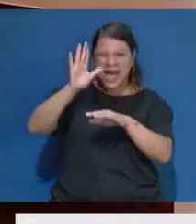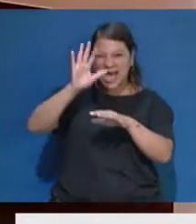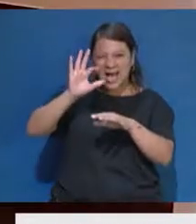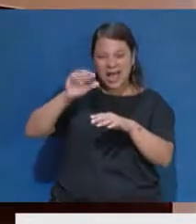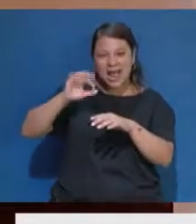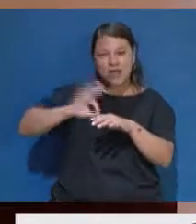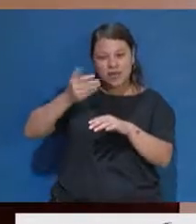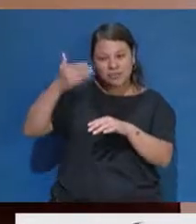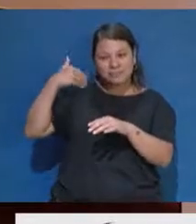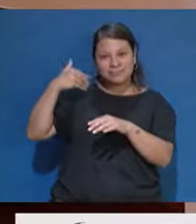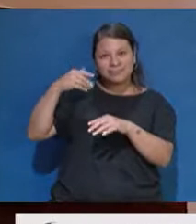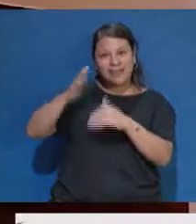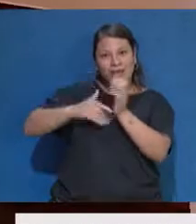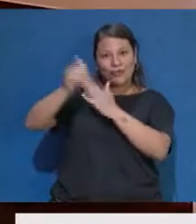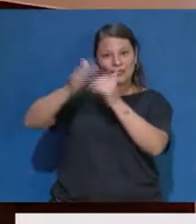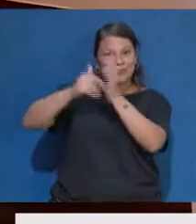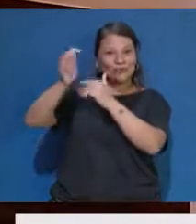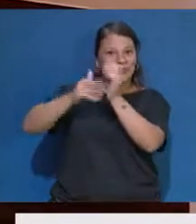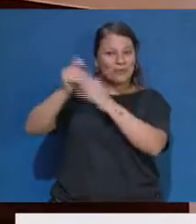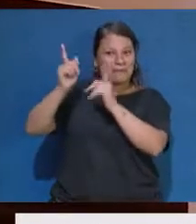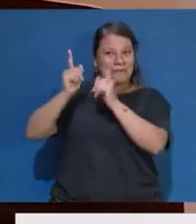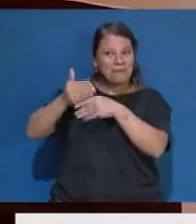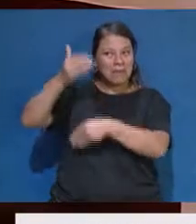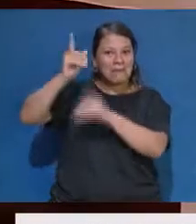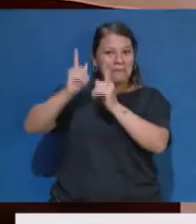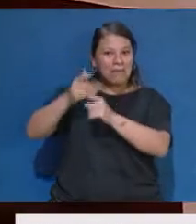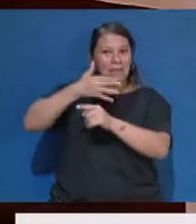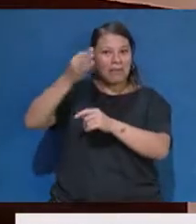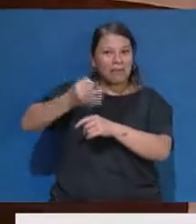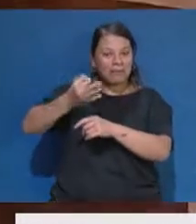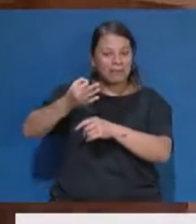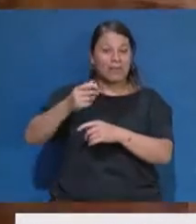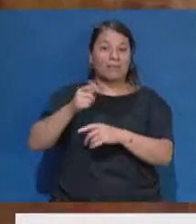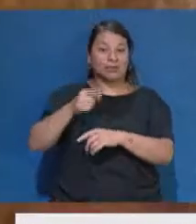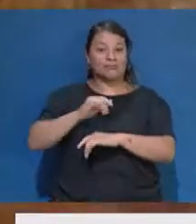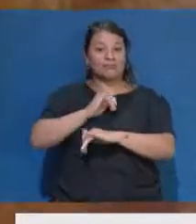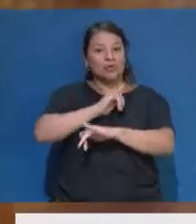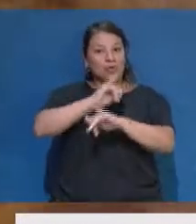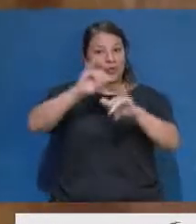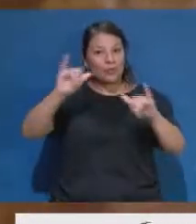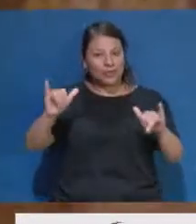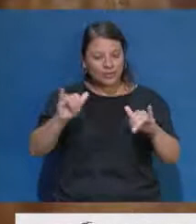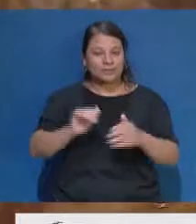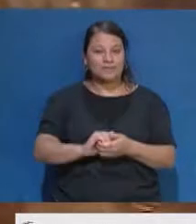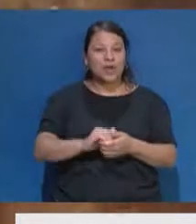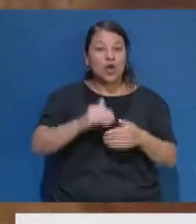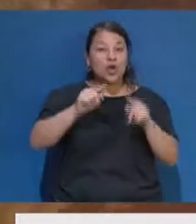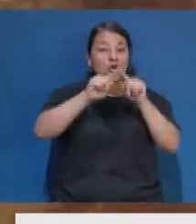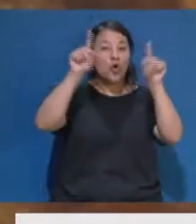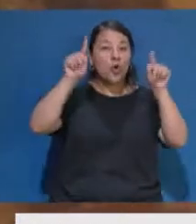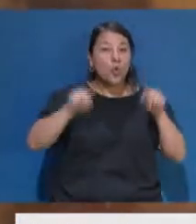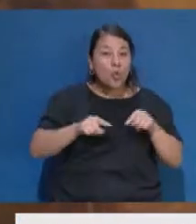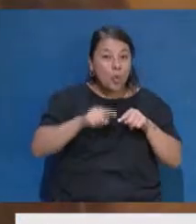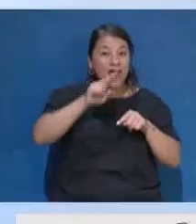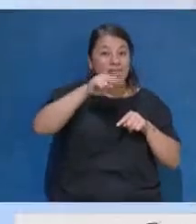dato significativo del museo. Por eso, lo comunico, no se va a exponer los cuadros, las obras